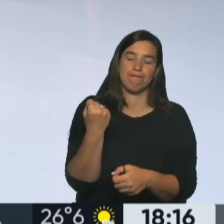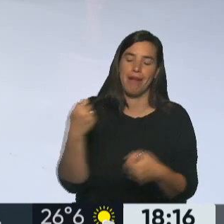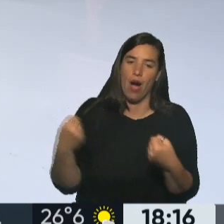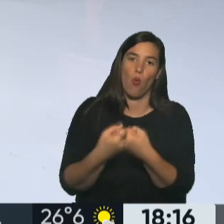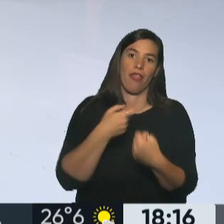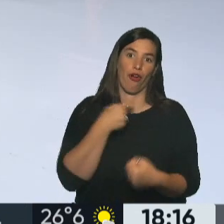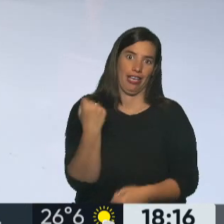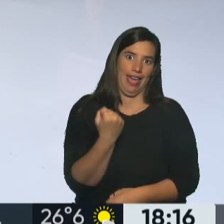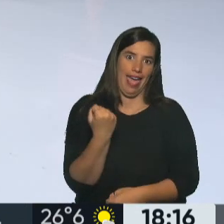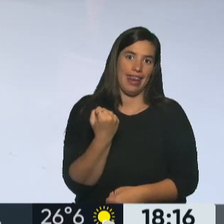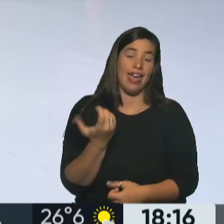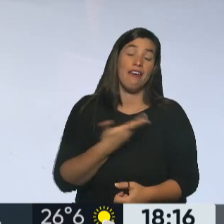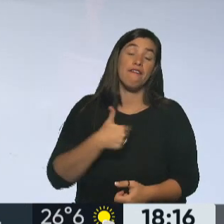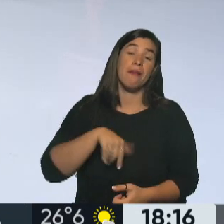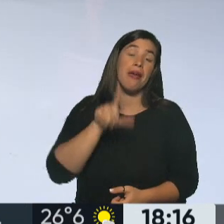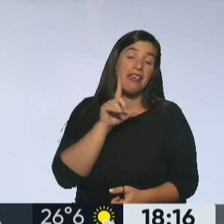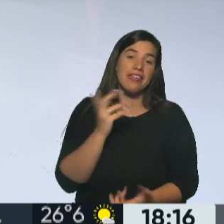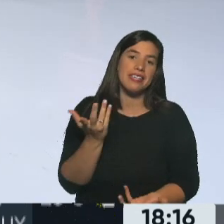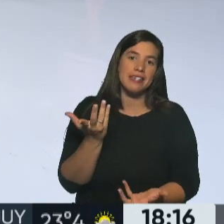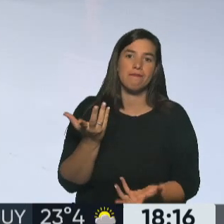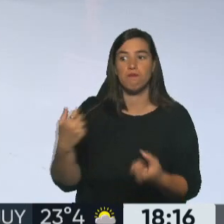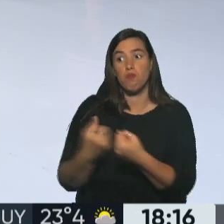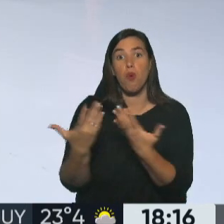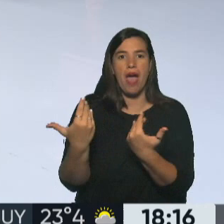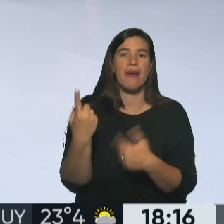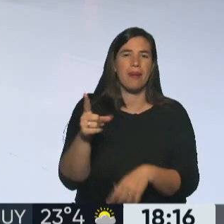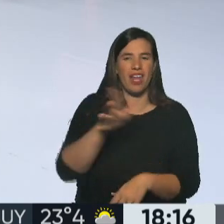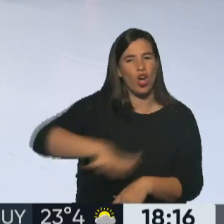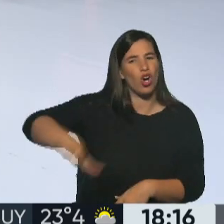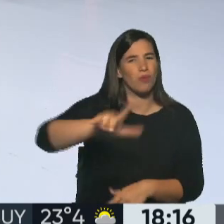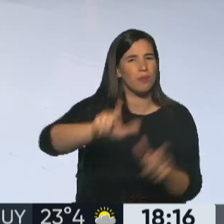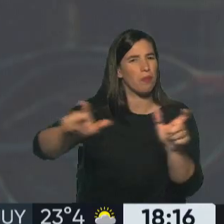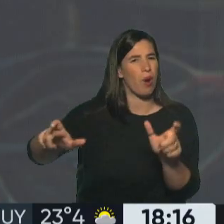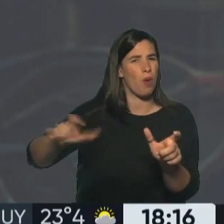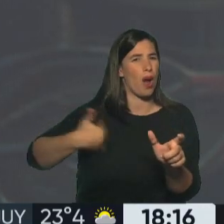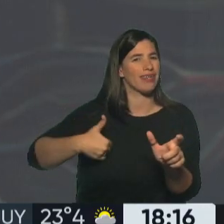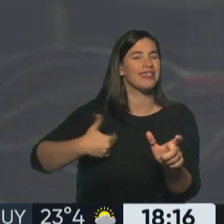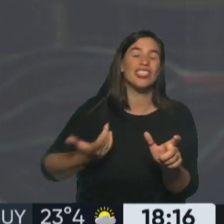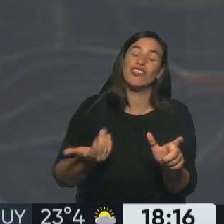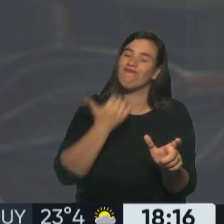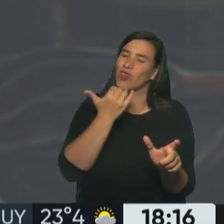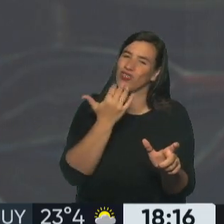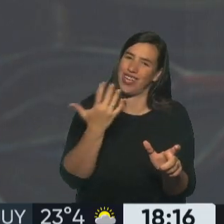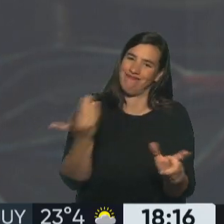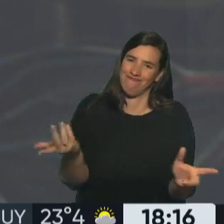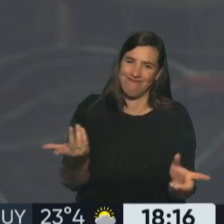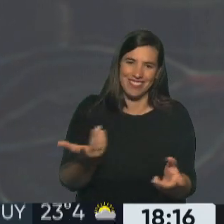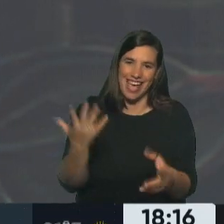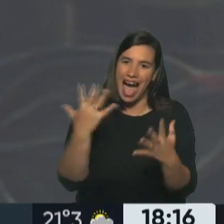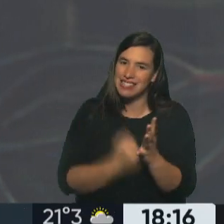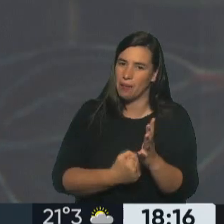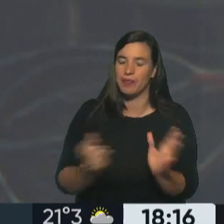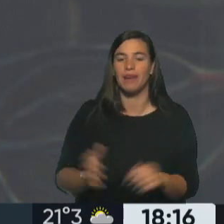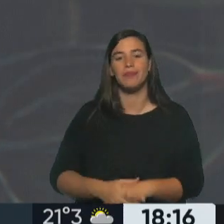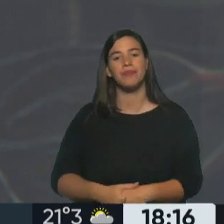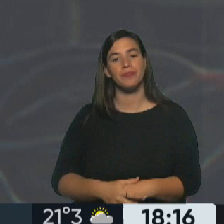fondo, no sé si le va a conformar tanto al pueblo argentino lo que se resuelve. Bueno, yo te seguí, por supuesto, y sabía más o menos